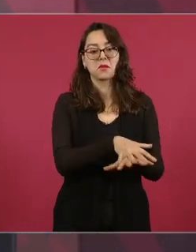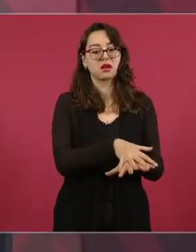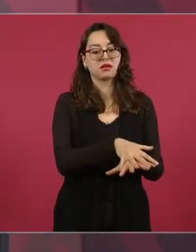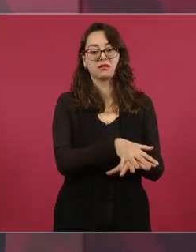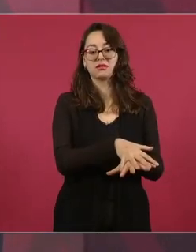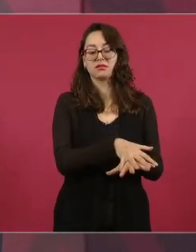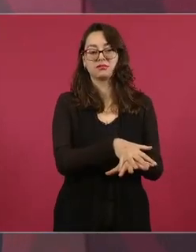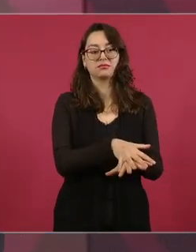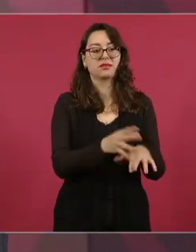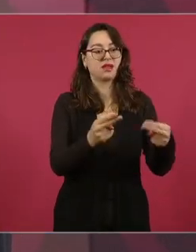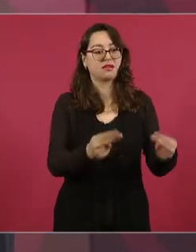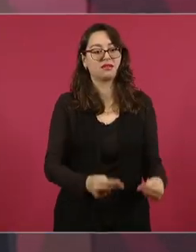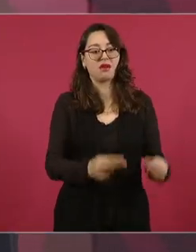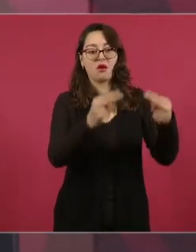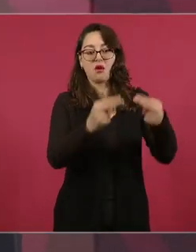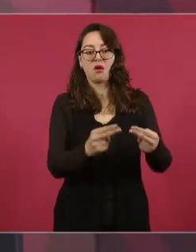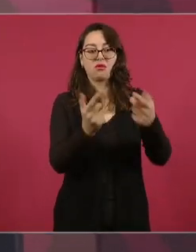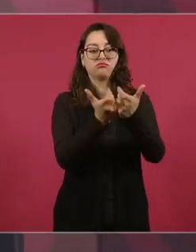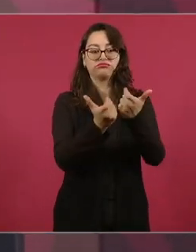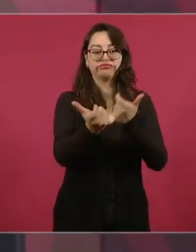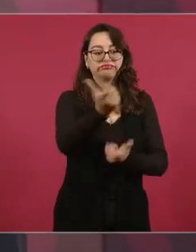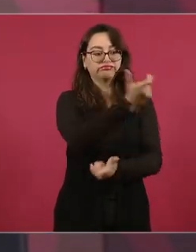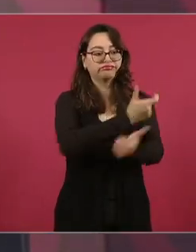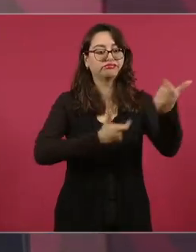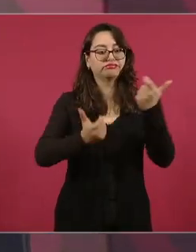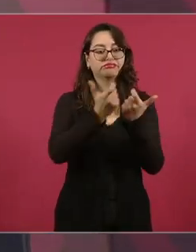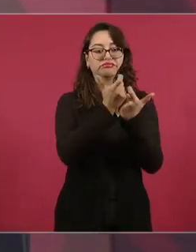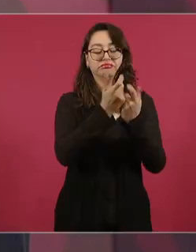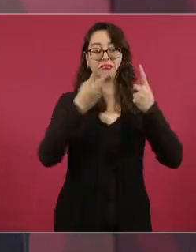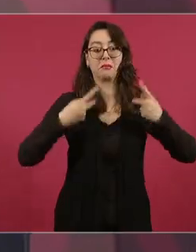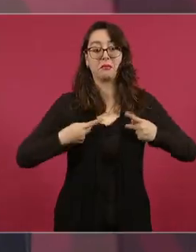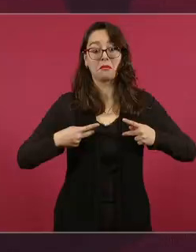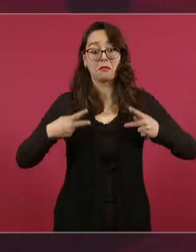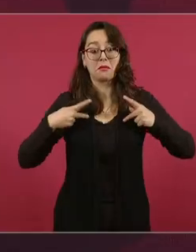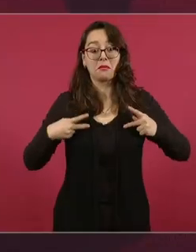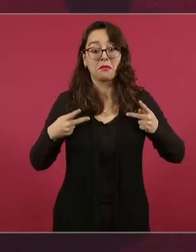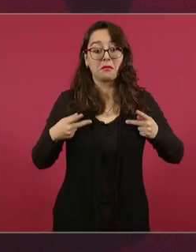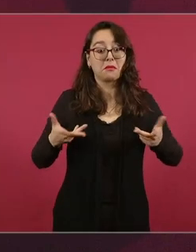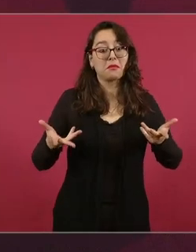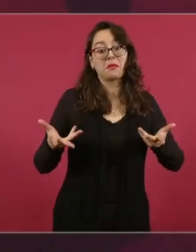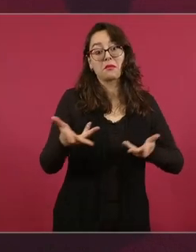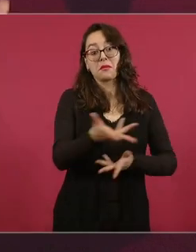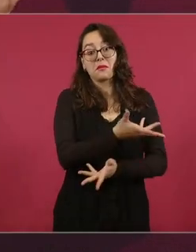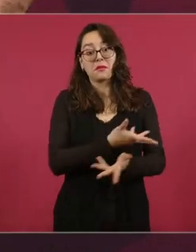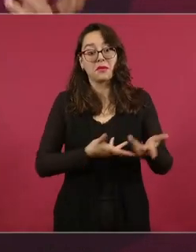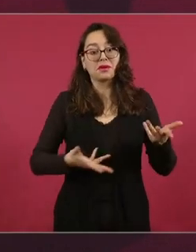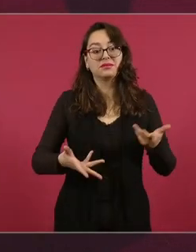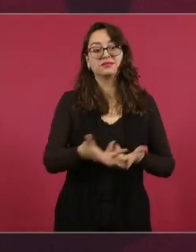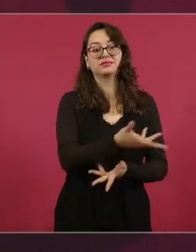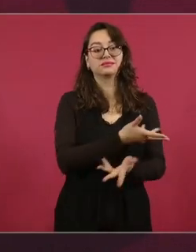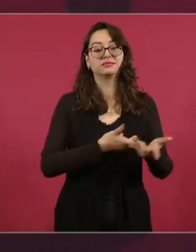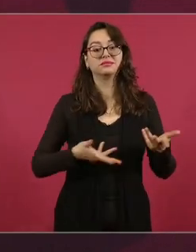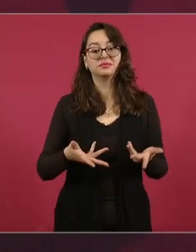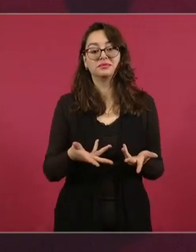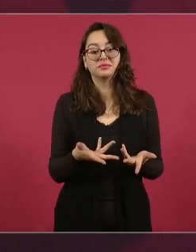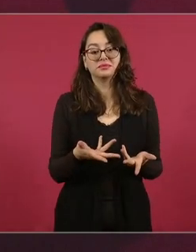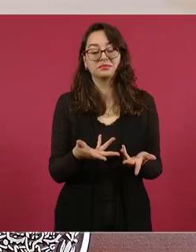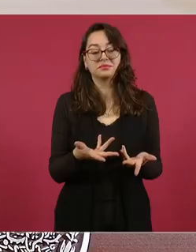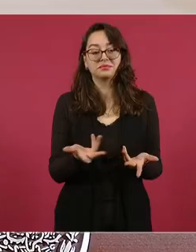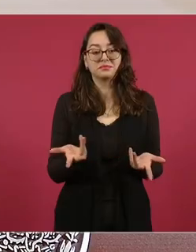Económica, social, es